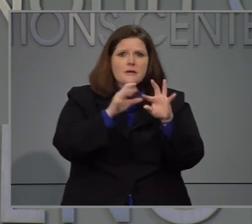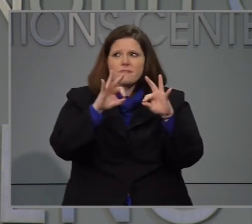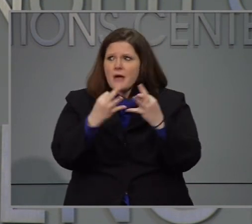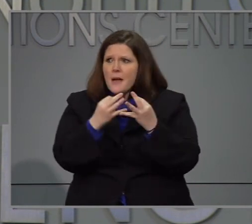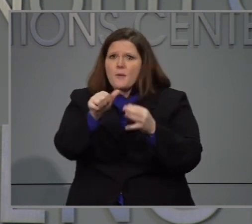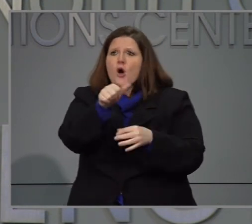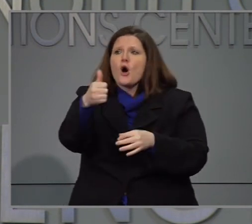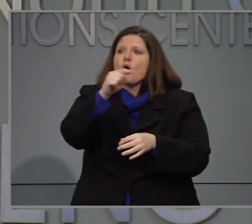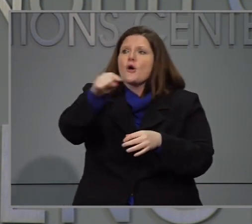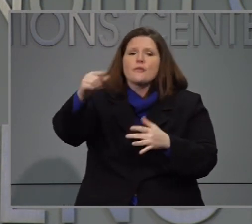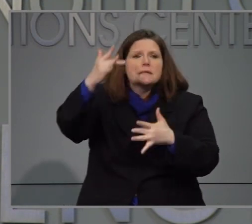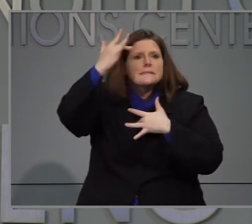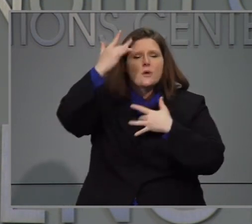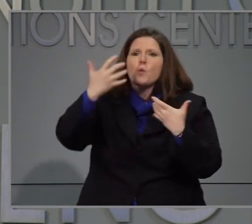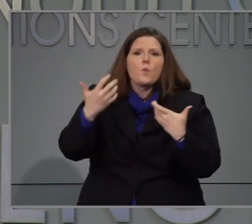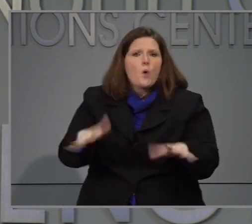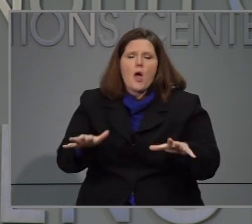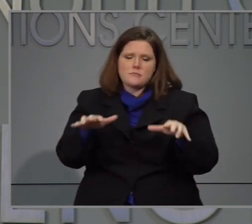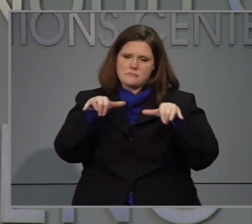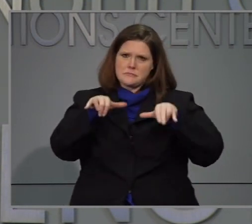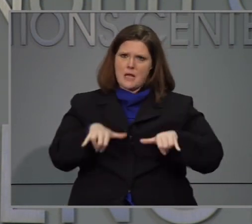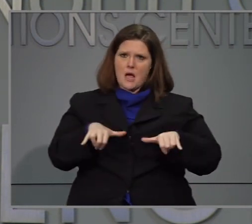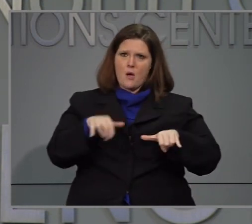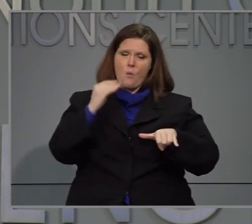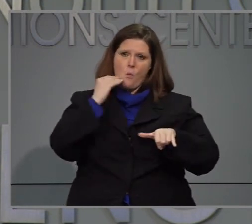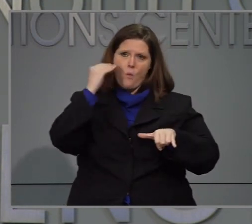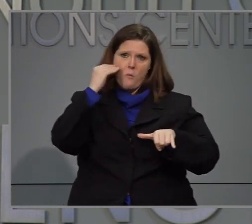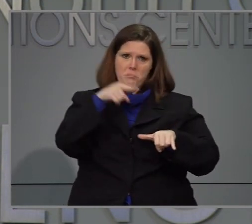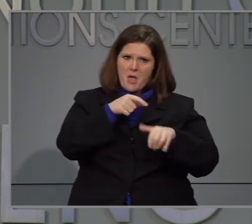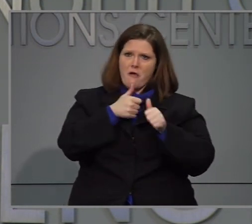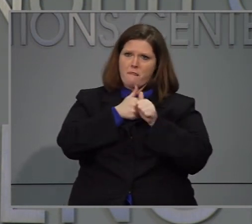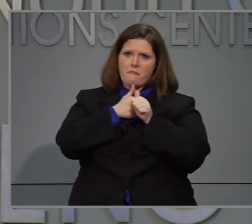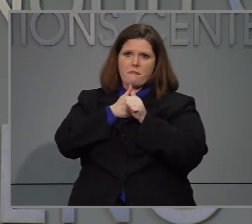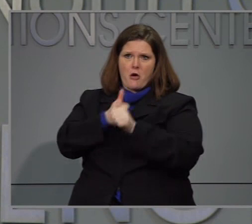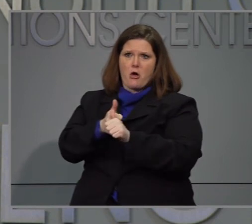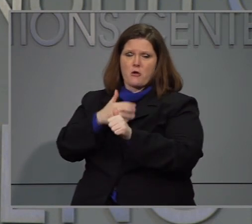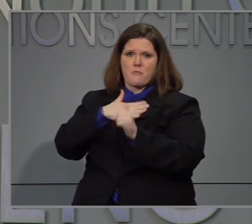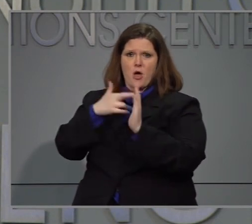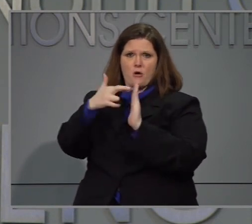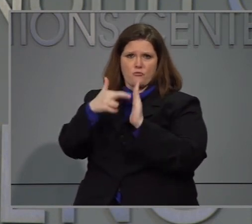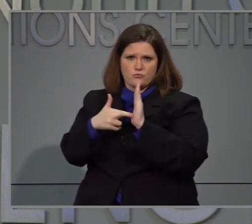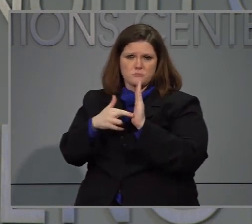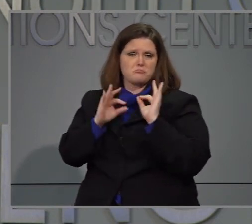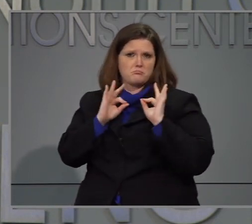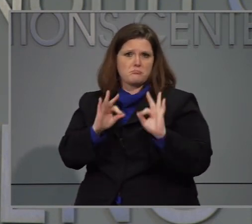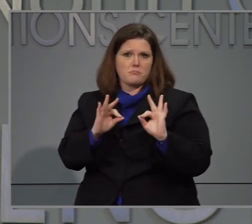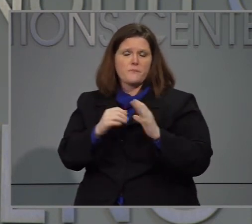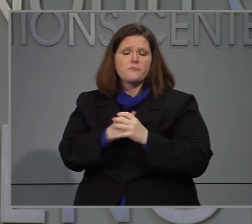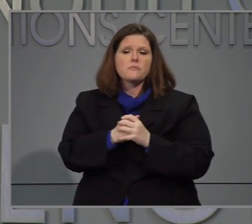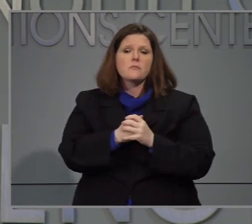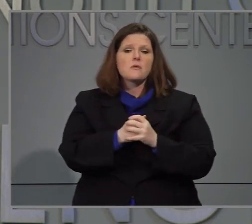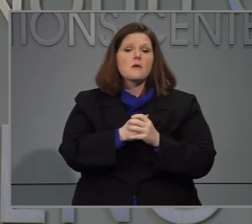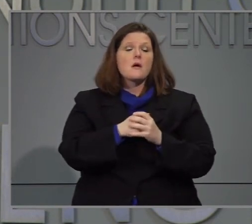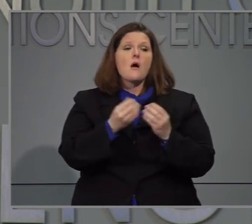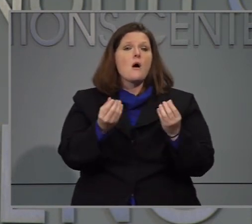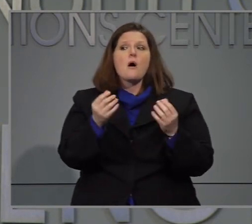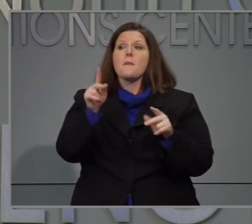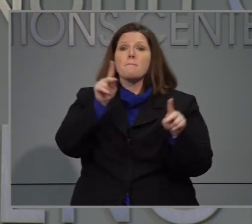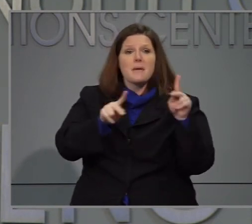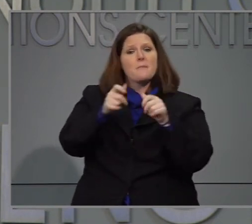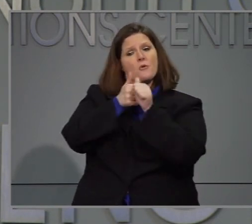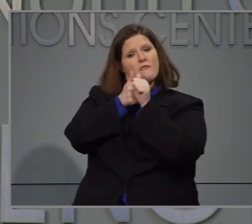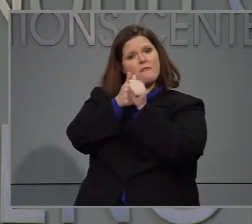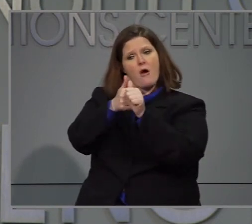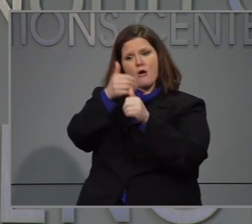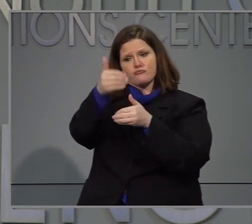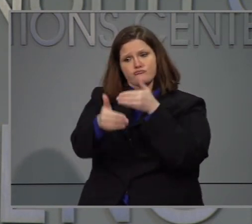que mientras más rápido nuestras trayectorias vayan en la dirección correcta, más pronto vamos a poder